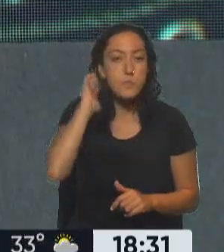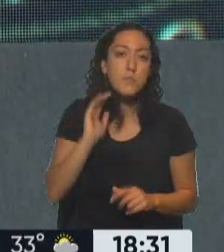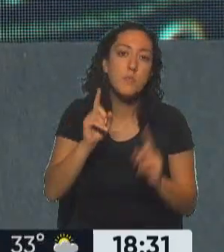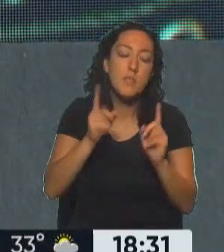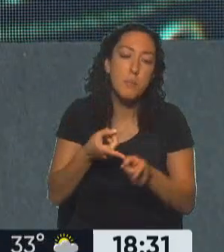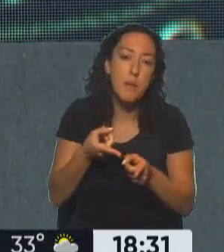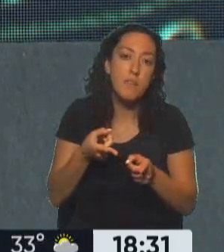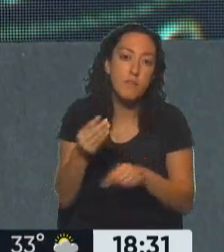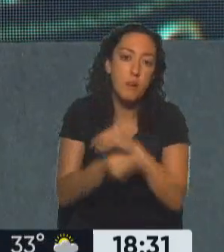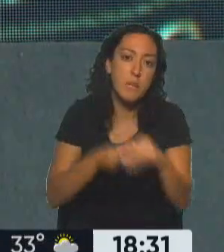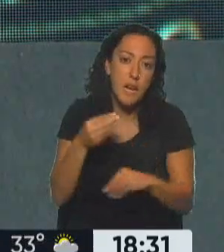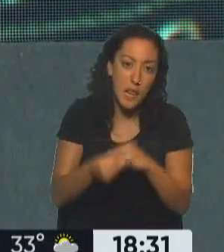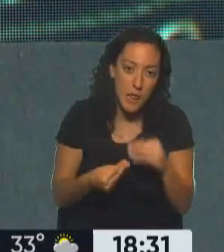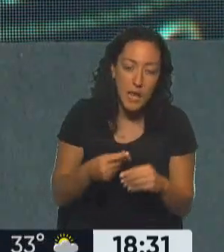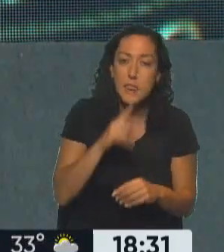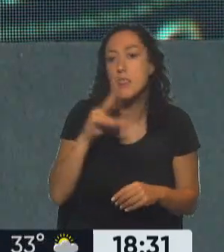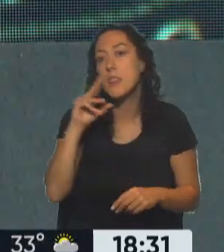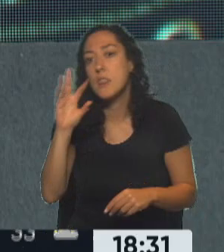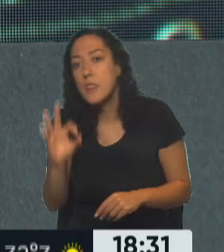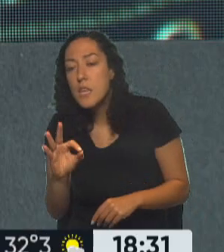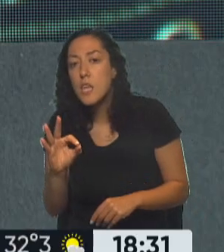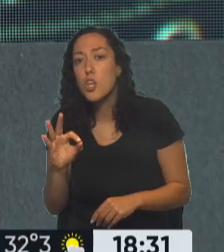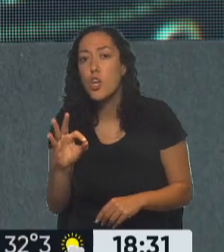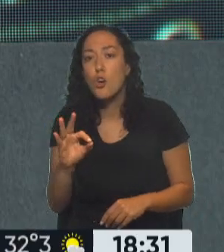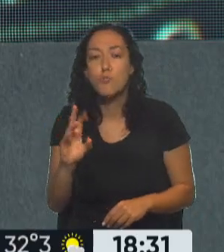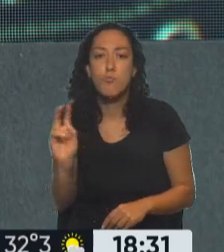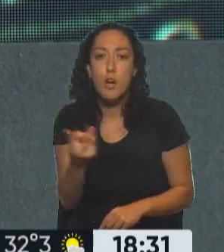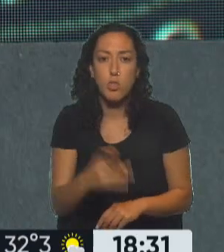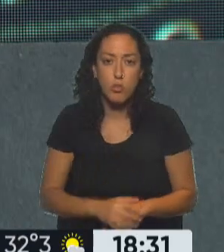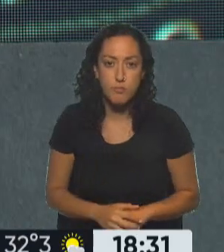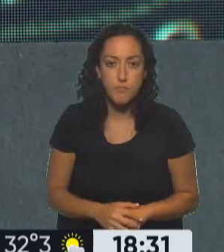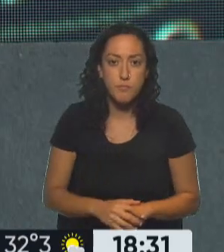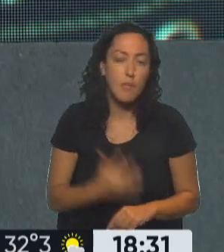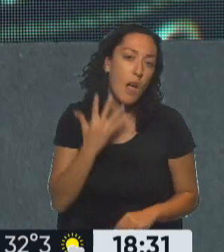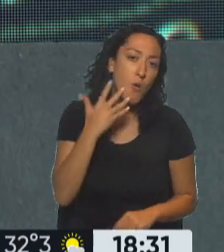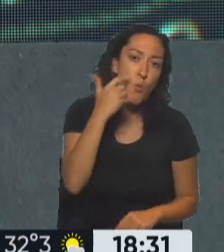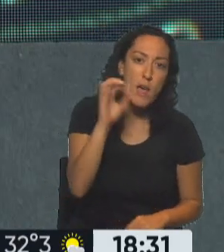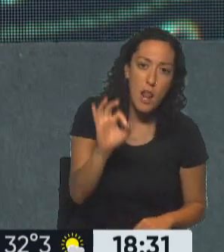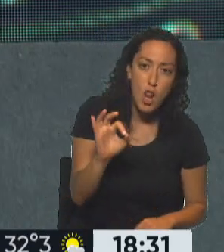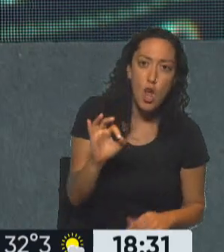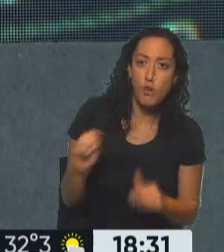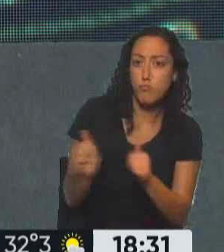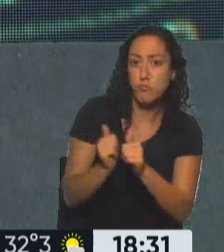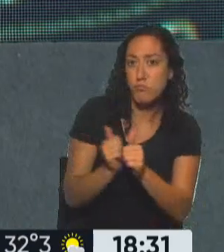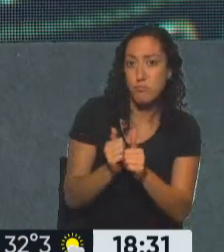un familiar, un tío, un tío que perdió, un abuelo que siempre estuvo con